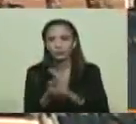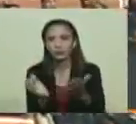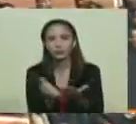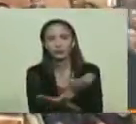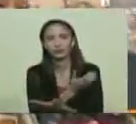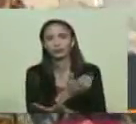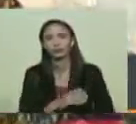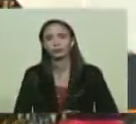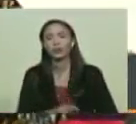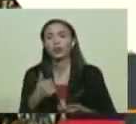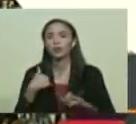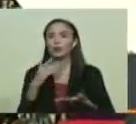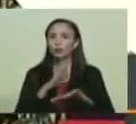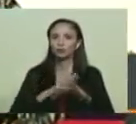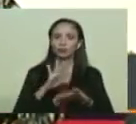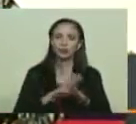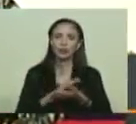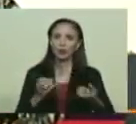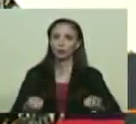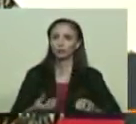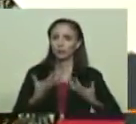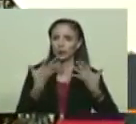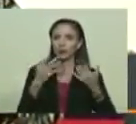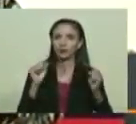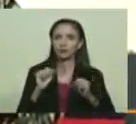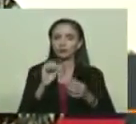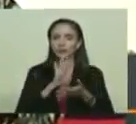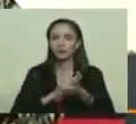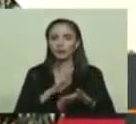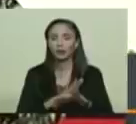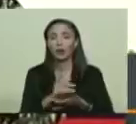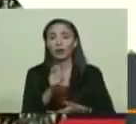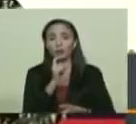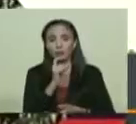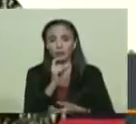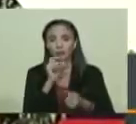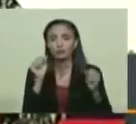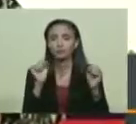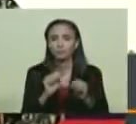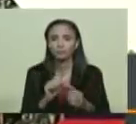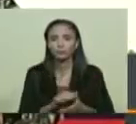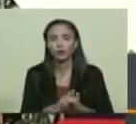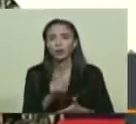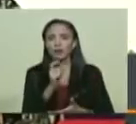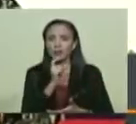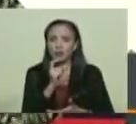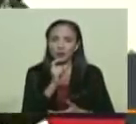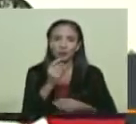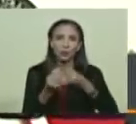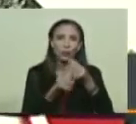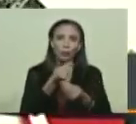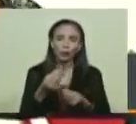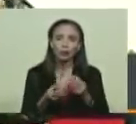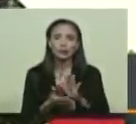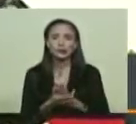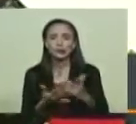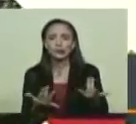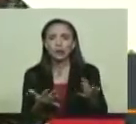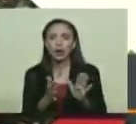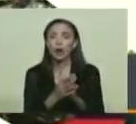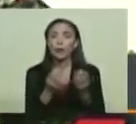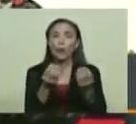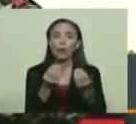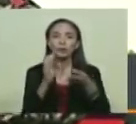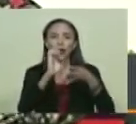Es una satisfacción. Dura, ¿verdad? La batalla. Compleja. Donde hubo que utilizar